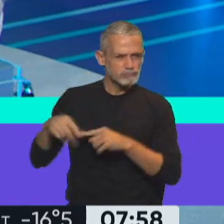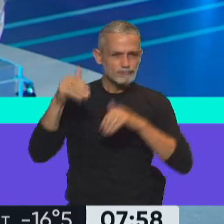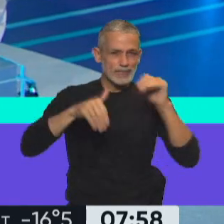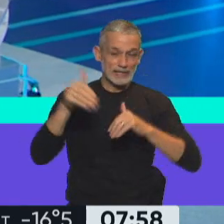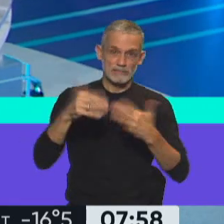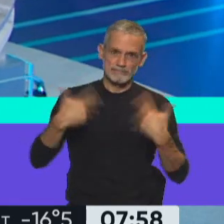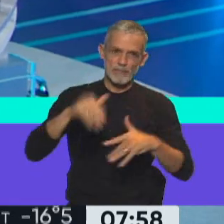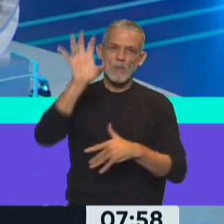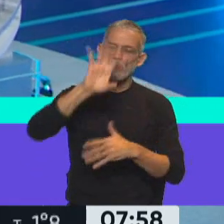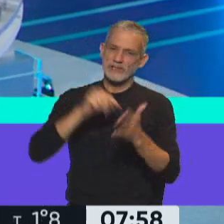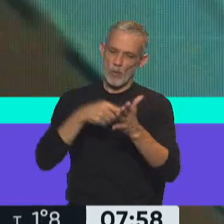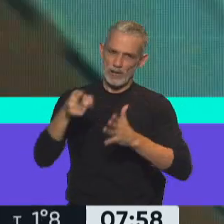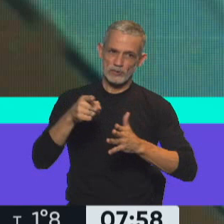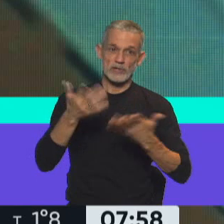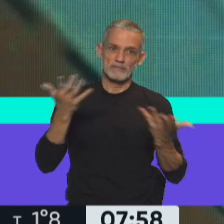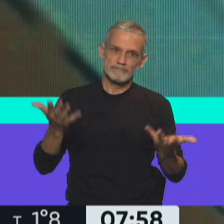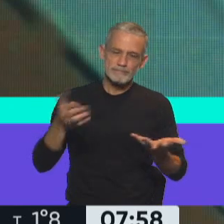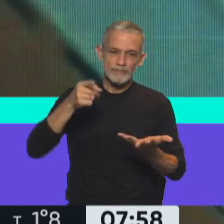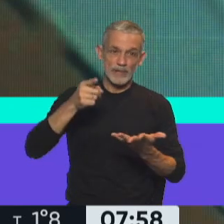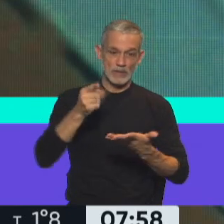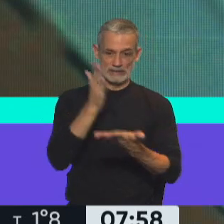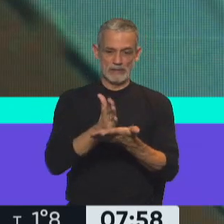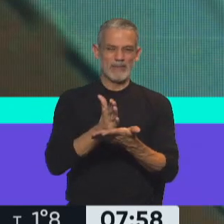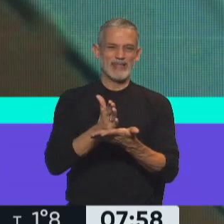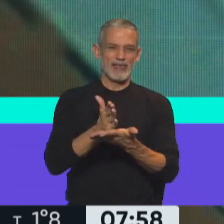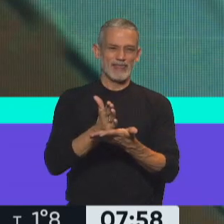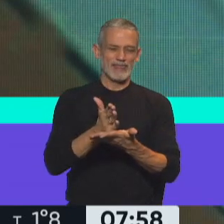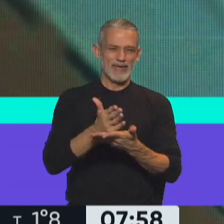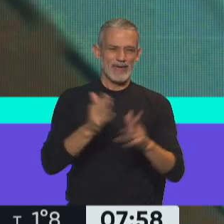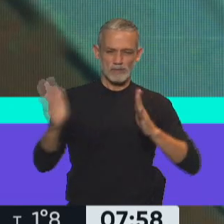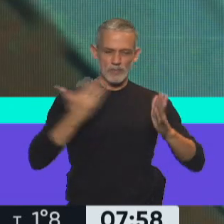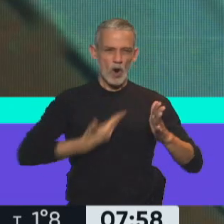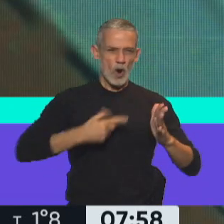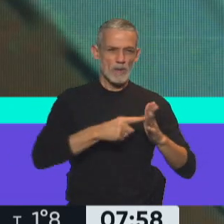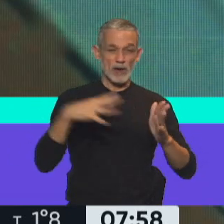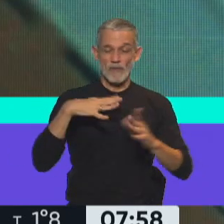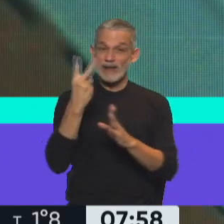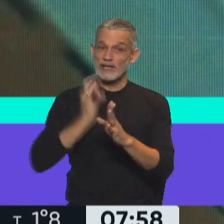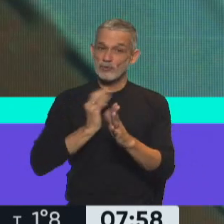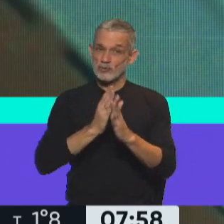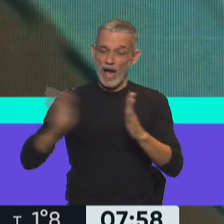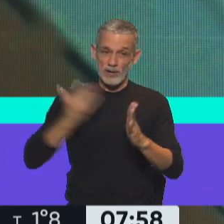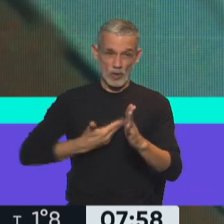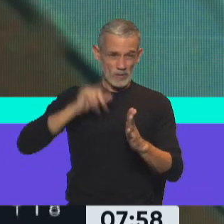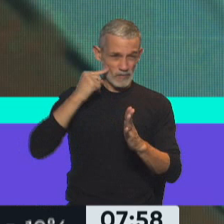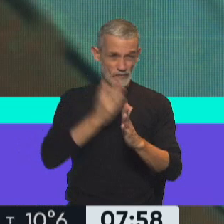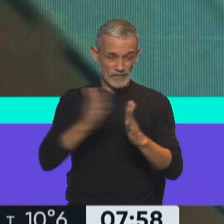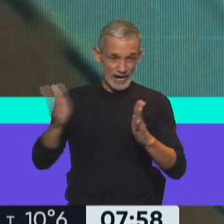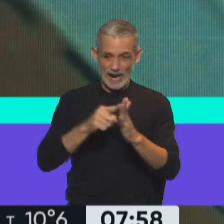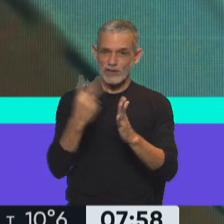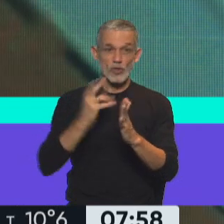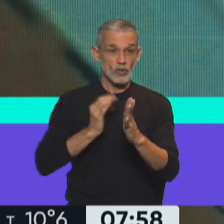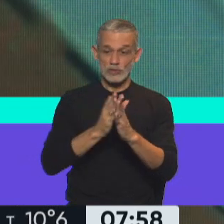territorio bonaerense pero porque además un medio término exactamente medio término implica que quedan todavía dos años de gobierno y que para